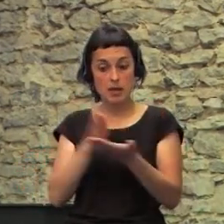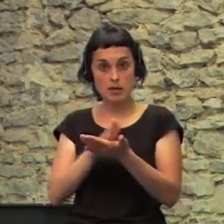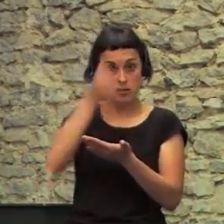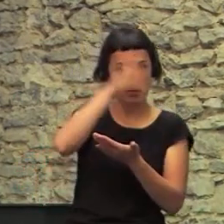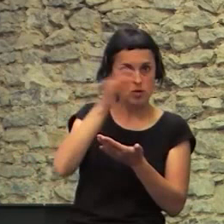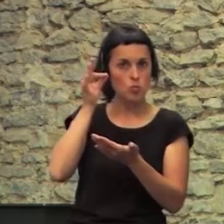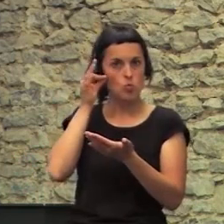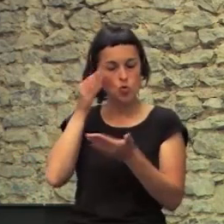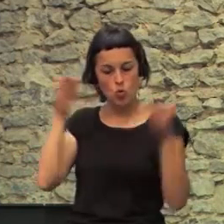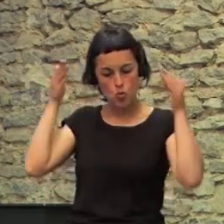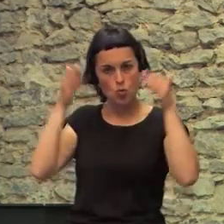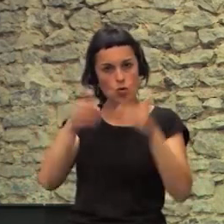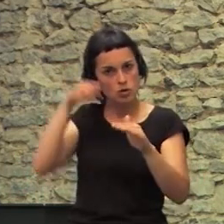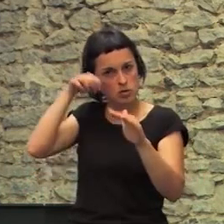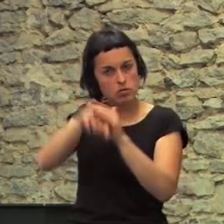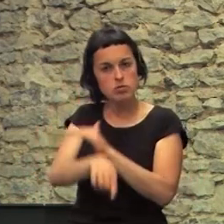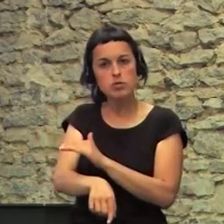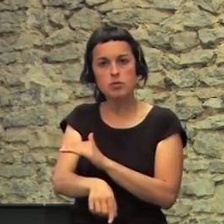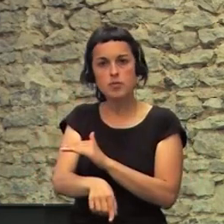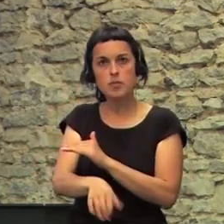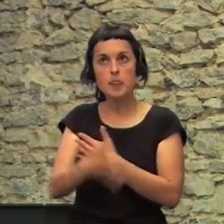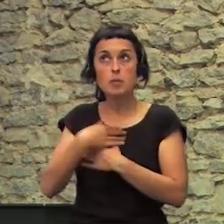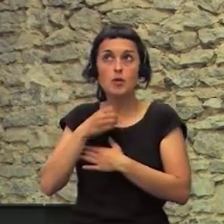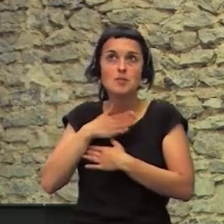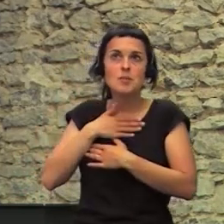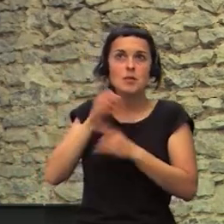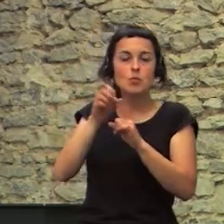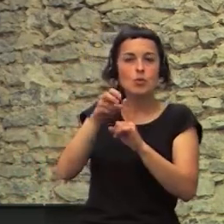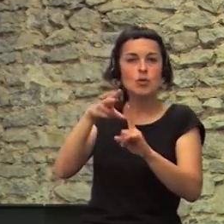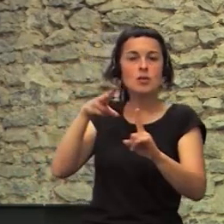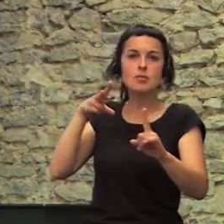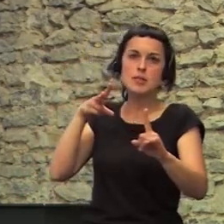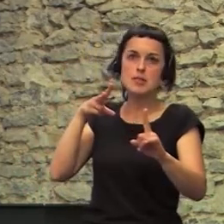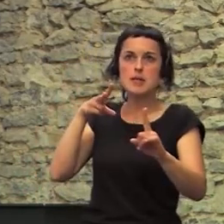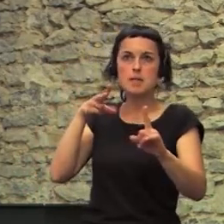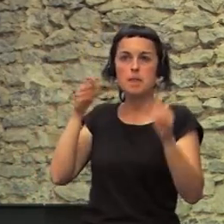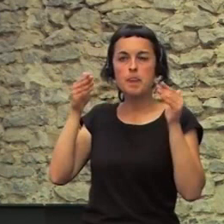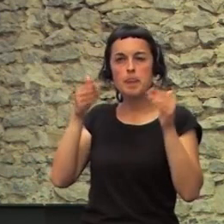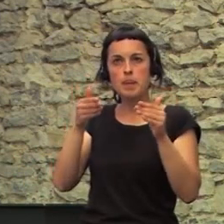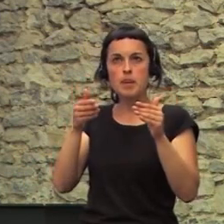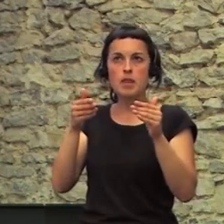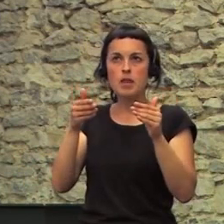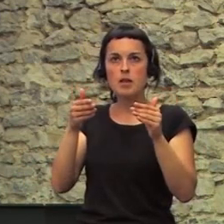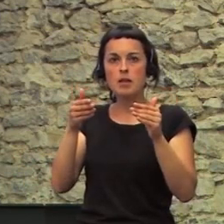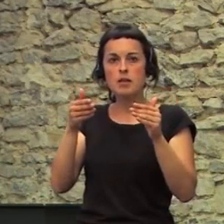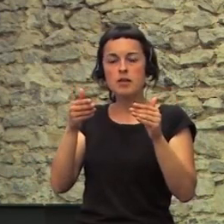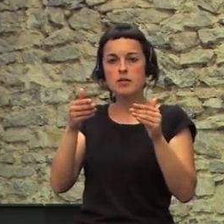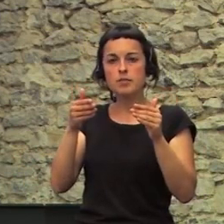que desde mi punto de vista habría que abordarlo con detenimiento porque